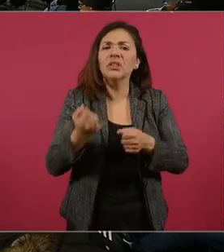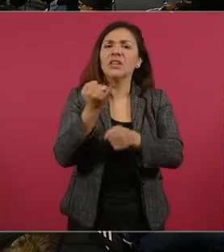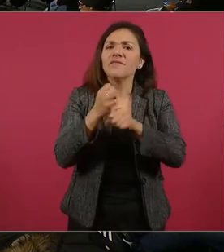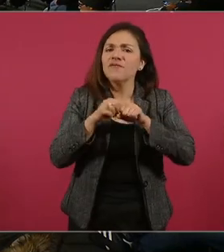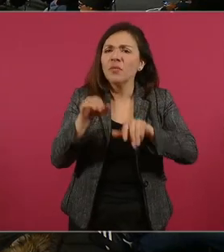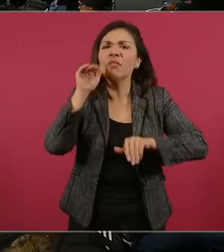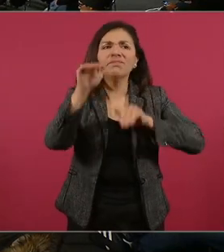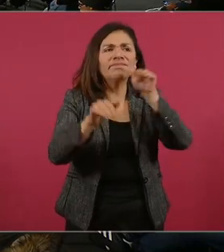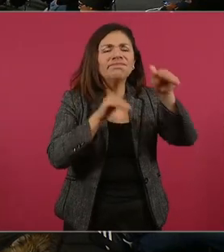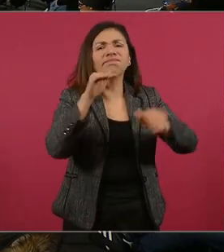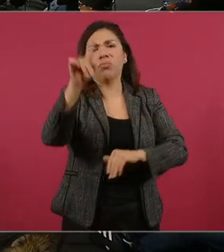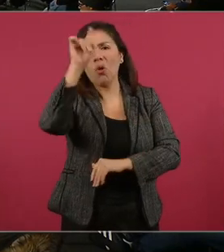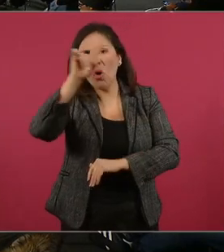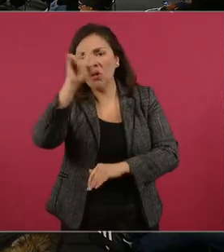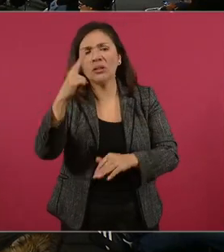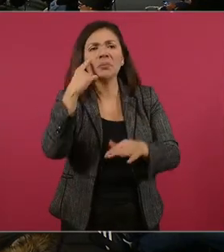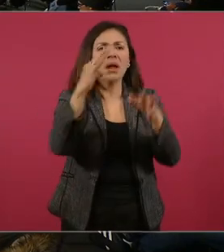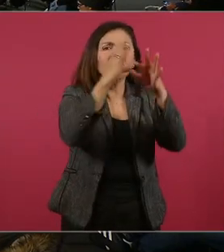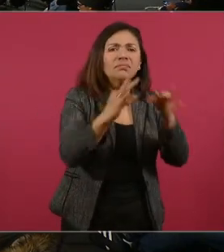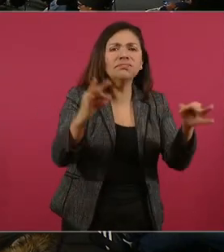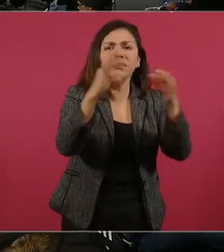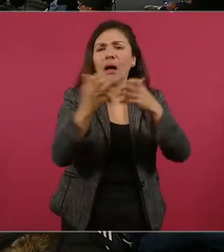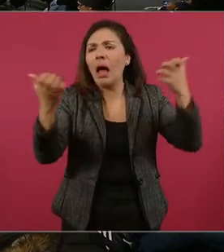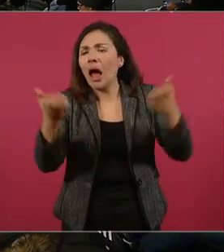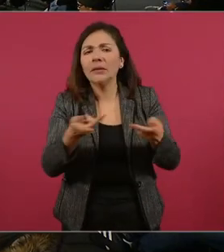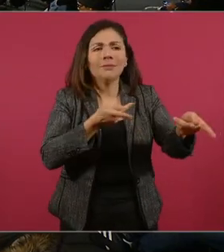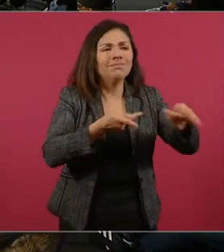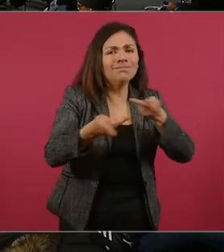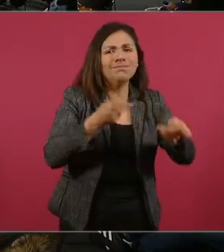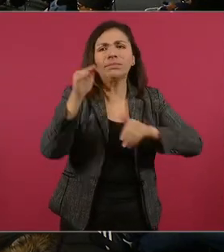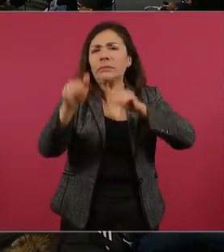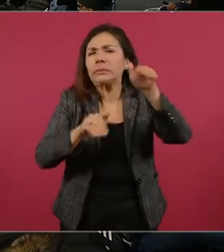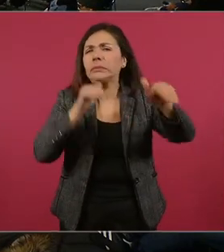informando, orientando, concientizando, organizando al pueblo,